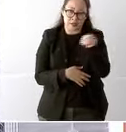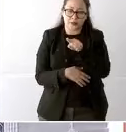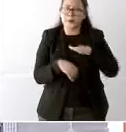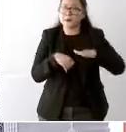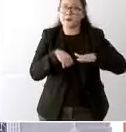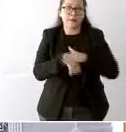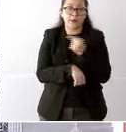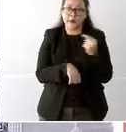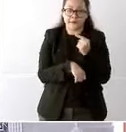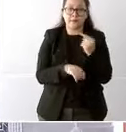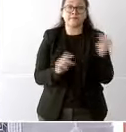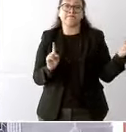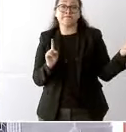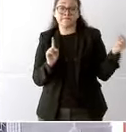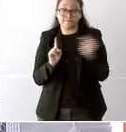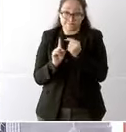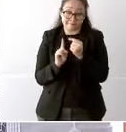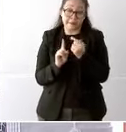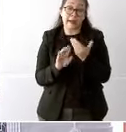construyó